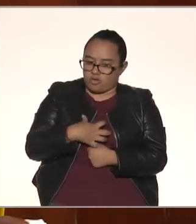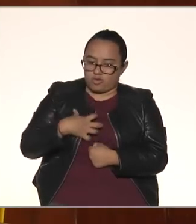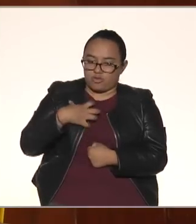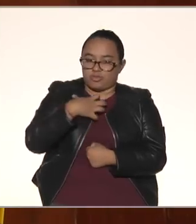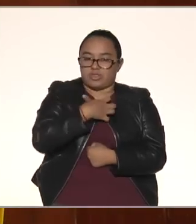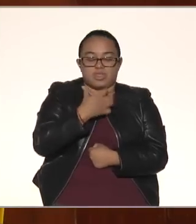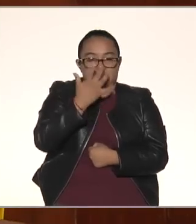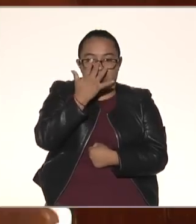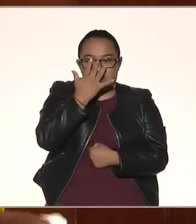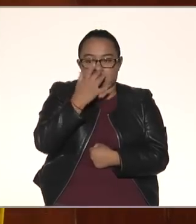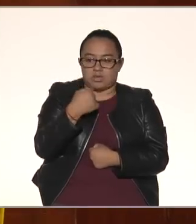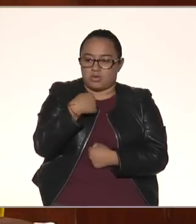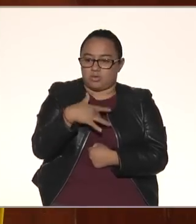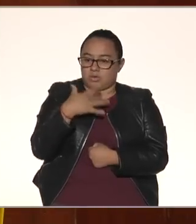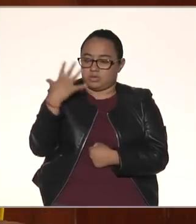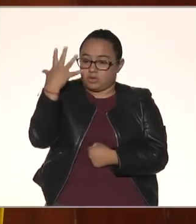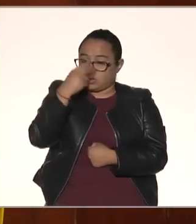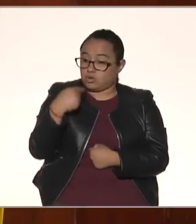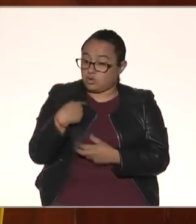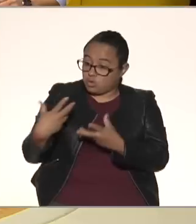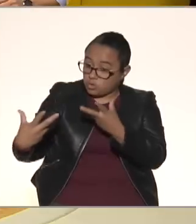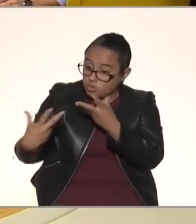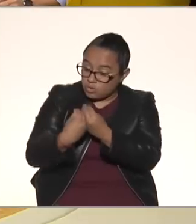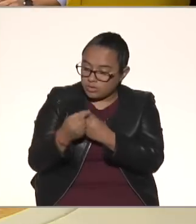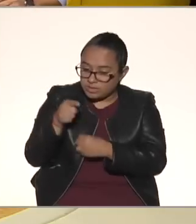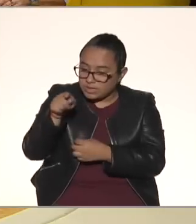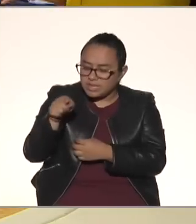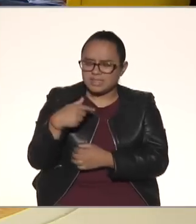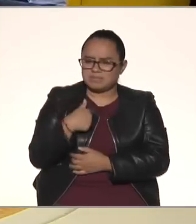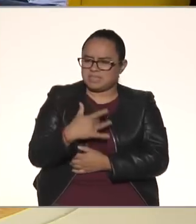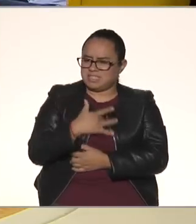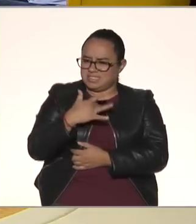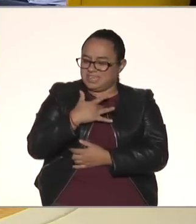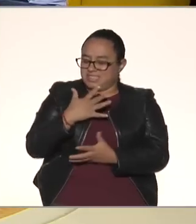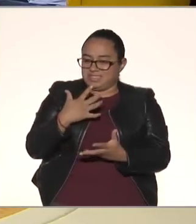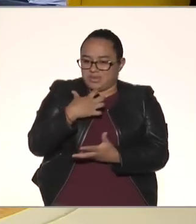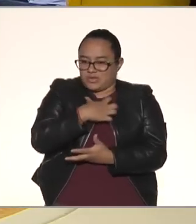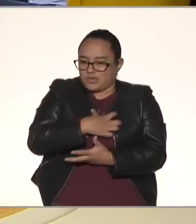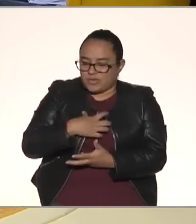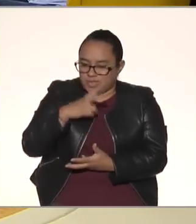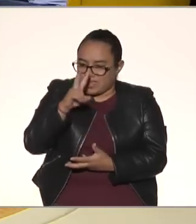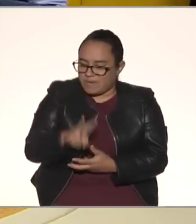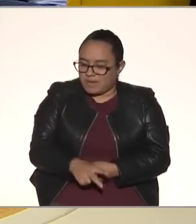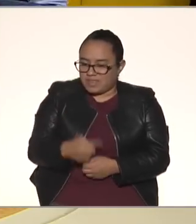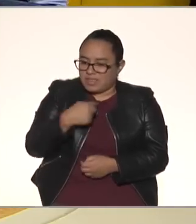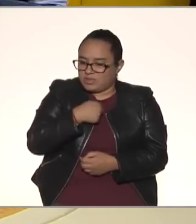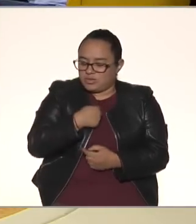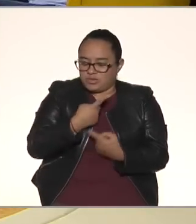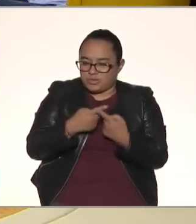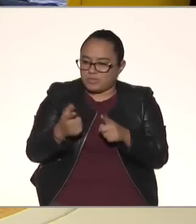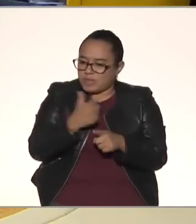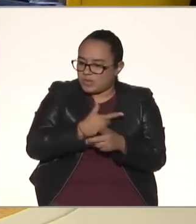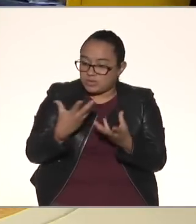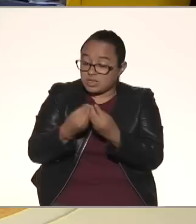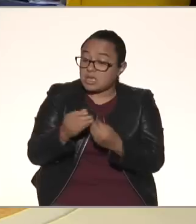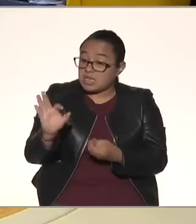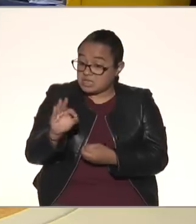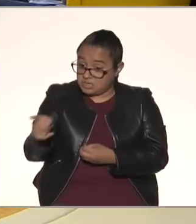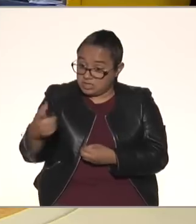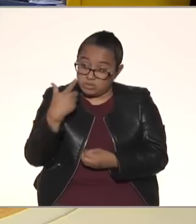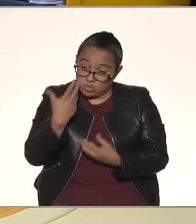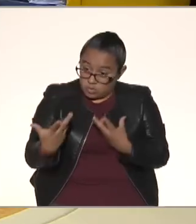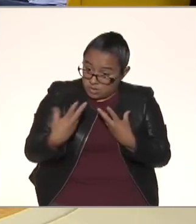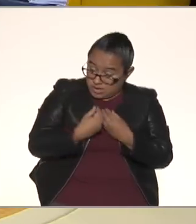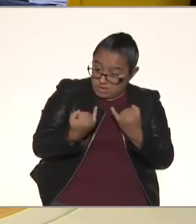versión maravillosa de mí, cuando estoy contigo, y desde ese punto, pues me encanta estar contigo, y si tú también quieres estar